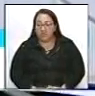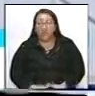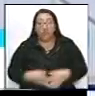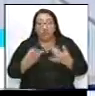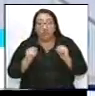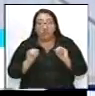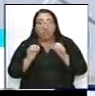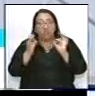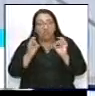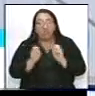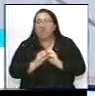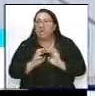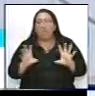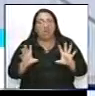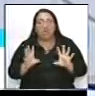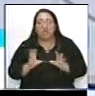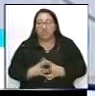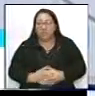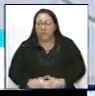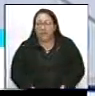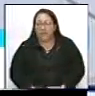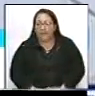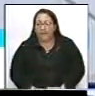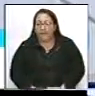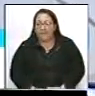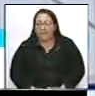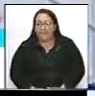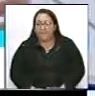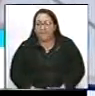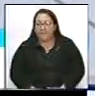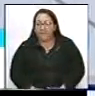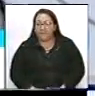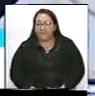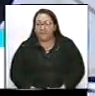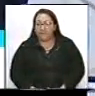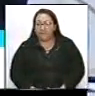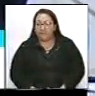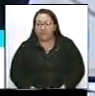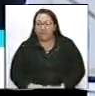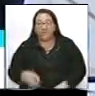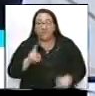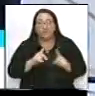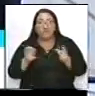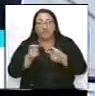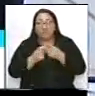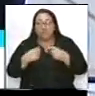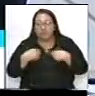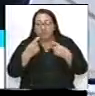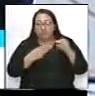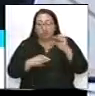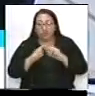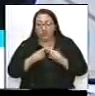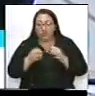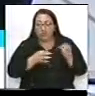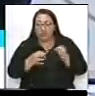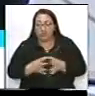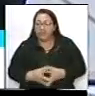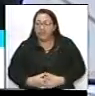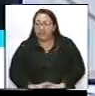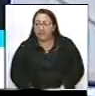contundente, diría yo, y que sin duda algunos congresistas podrán tener alguna duda, como se ha